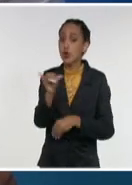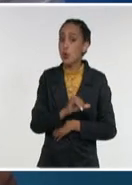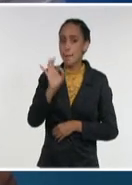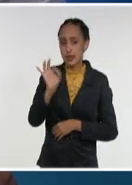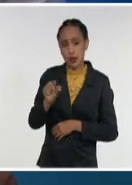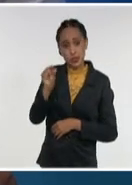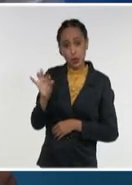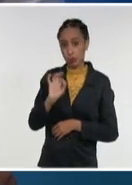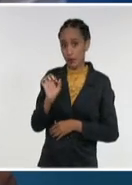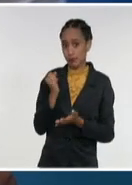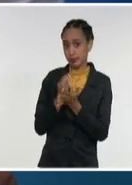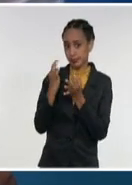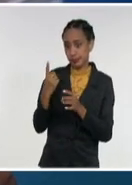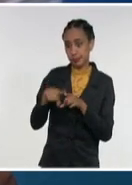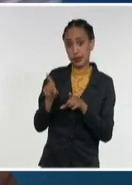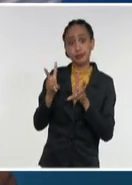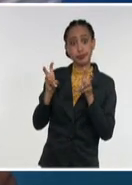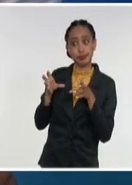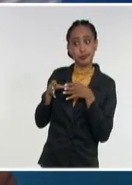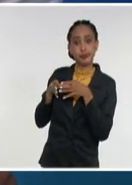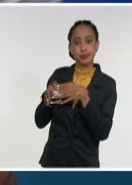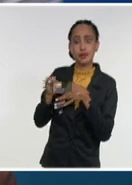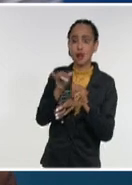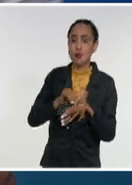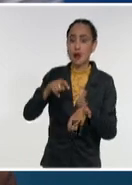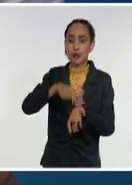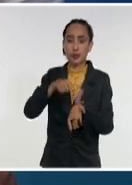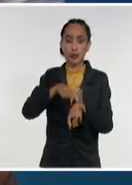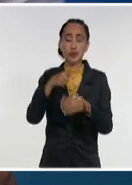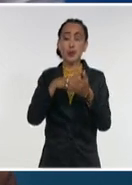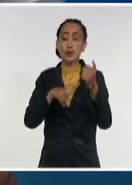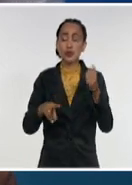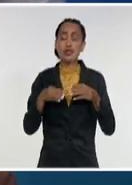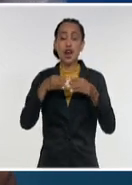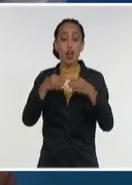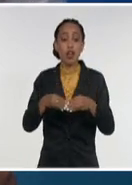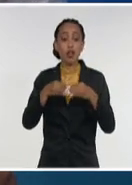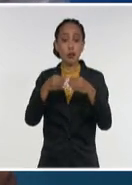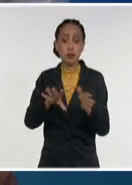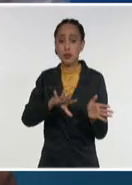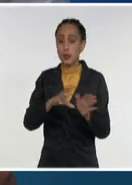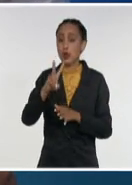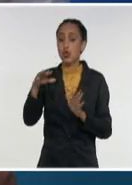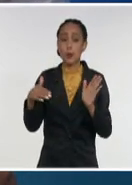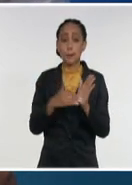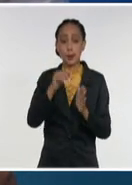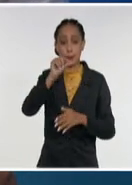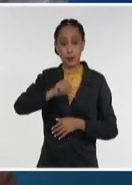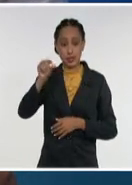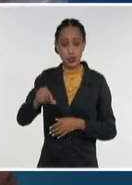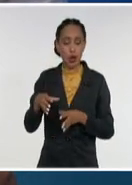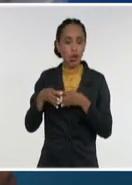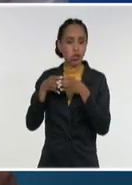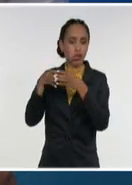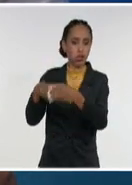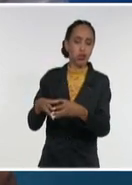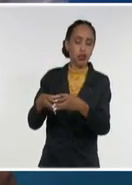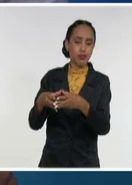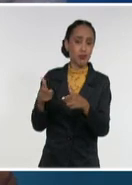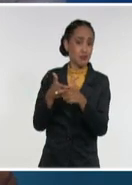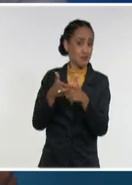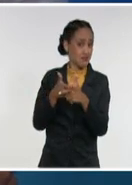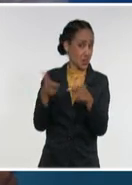de contraer la enfermedad. En este momento, en la provincia de Granma, cerca de 2.000 personas permanecen aisladas, la mayor parte